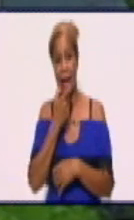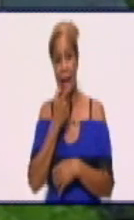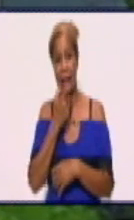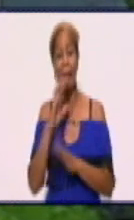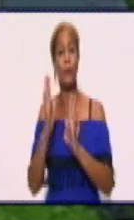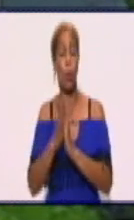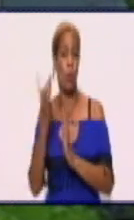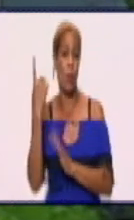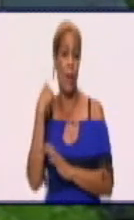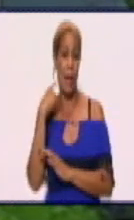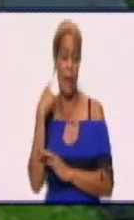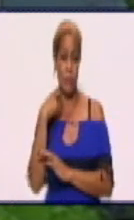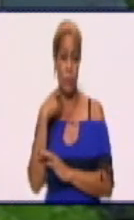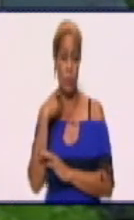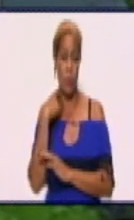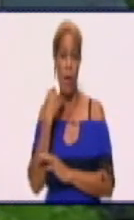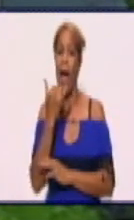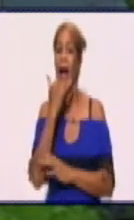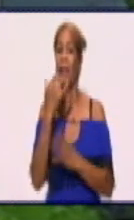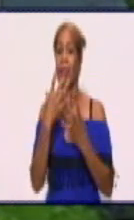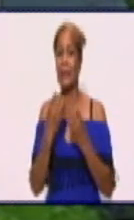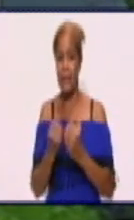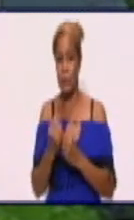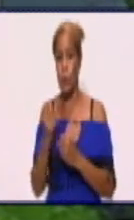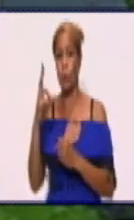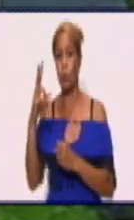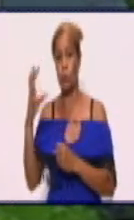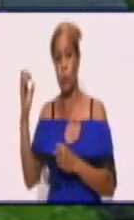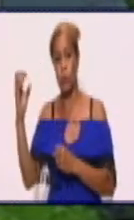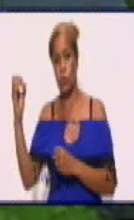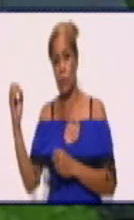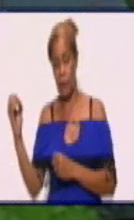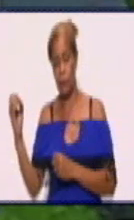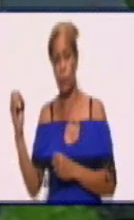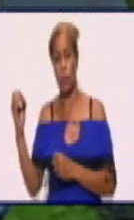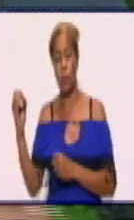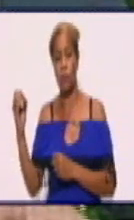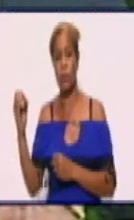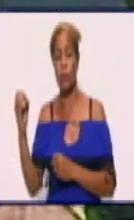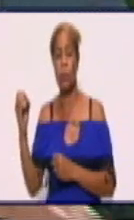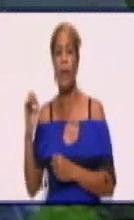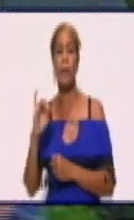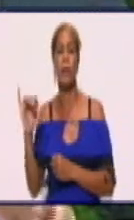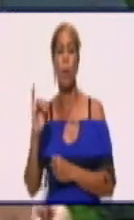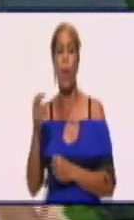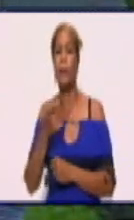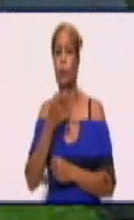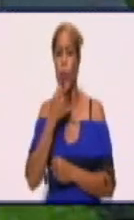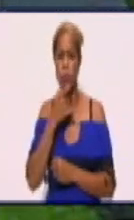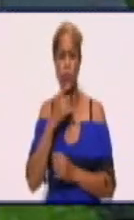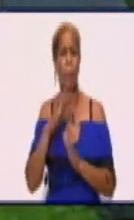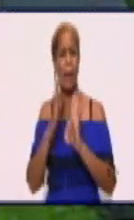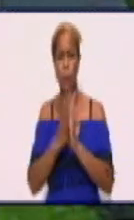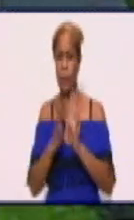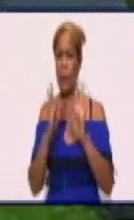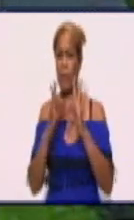Se afectan 200 toneladas de producción de repostería, dulce para la familia, para los